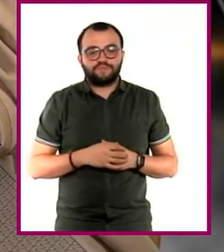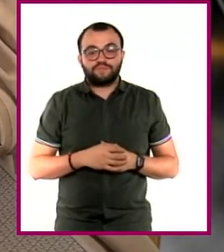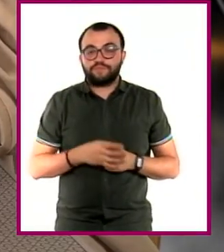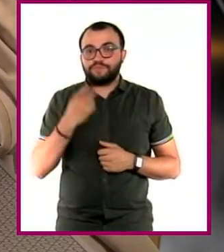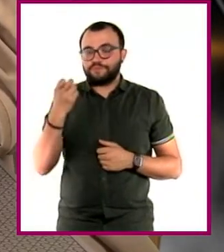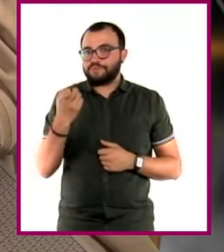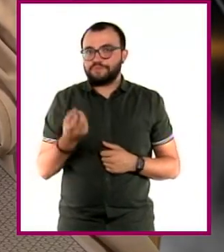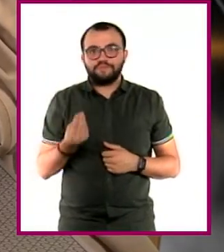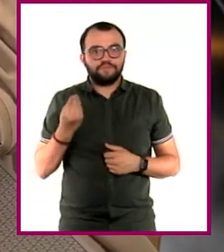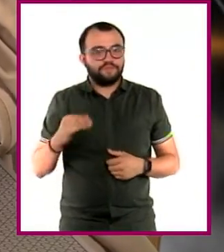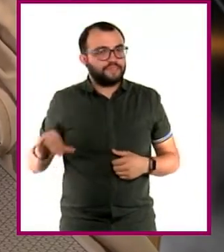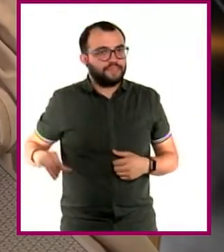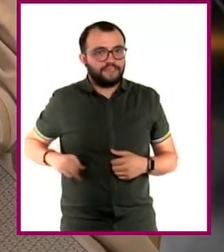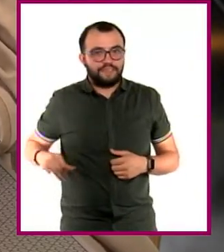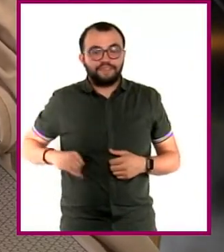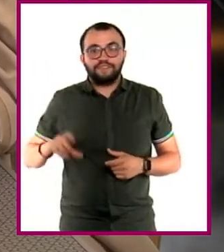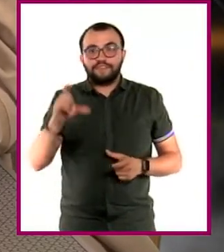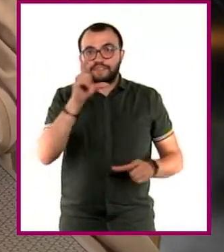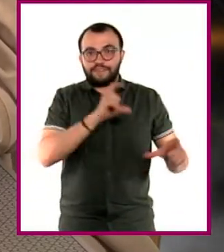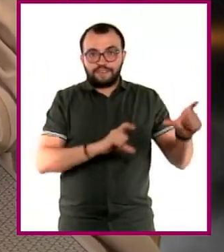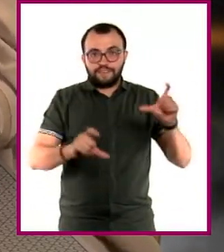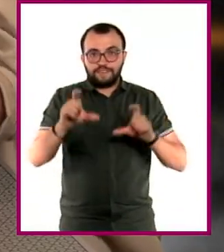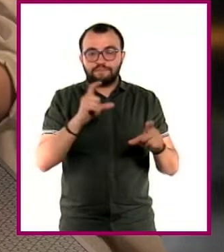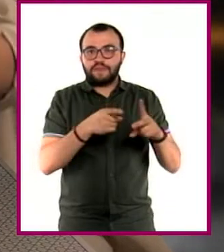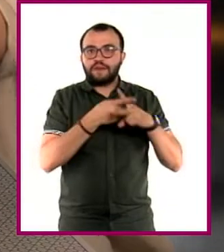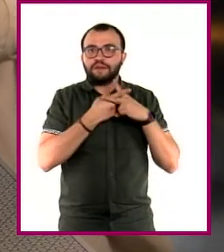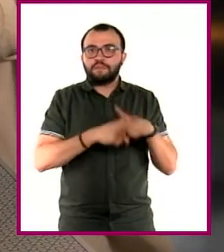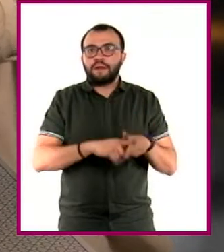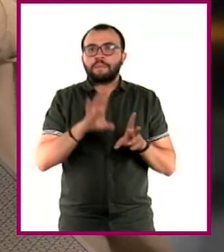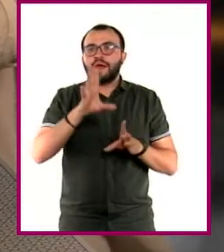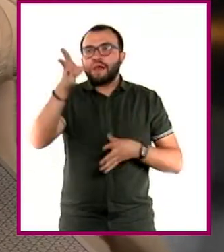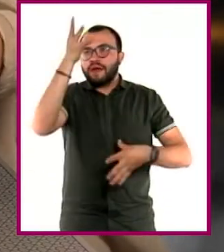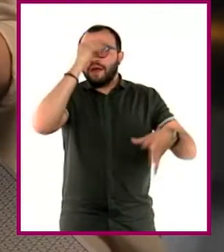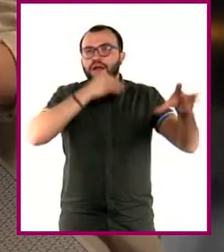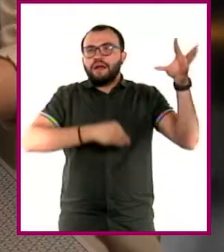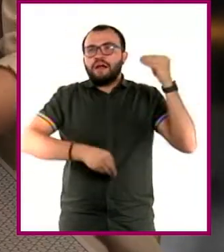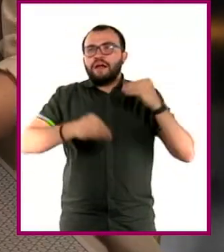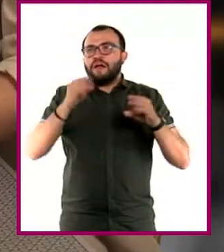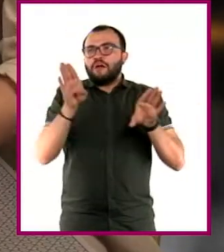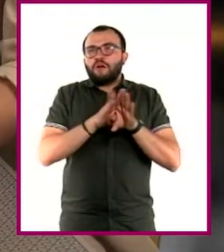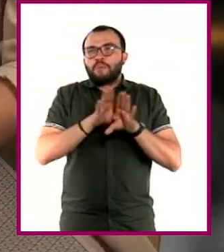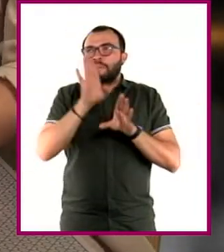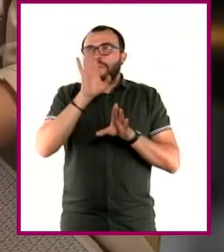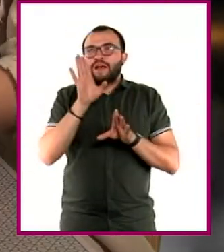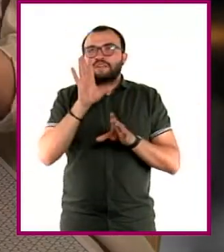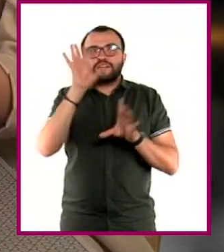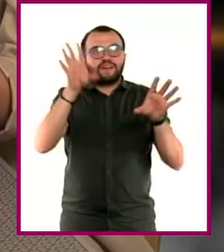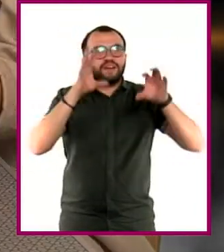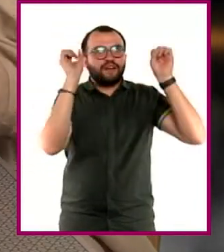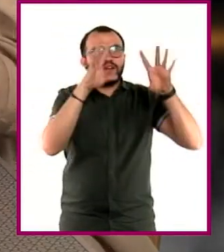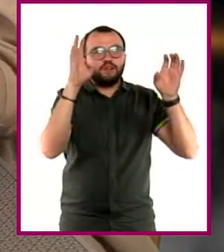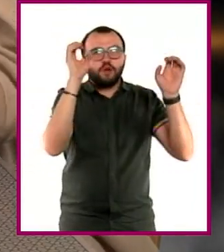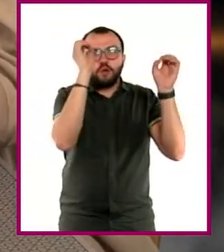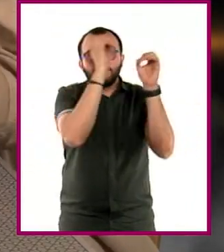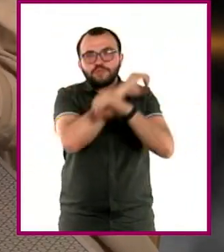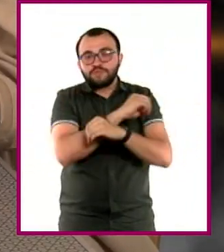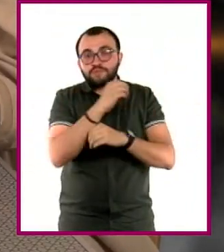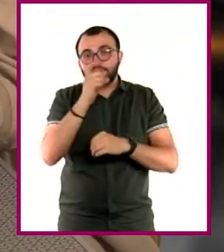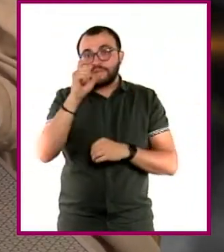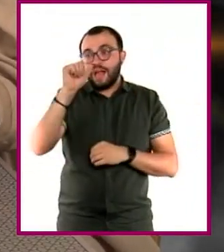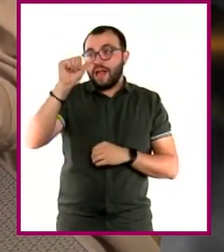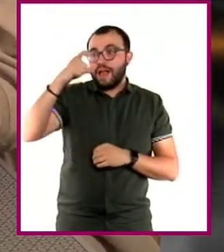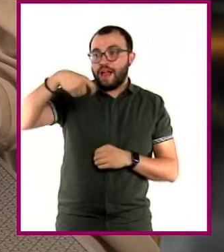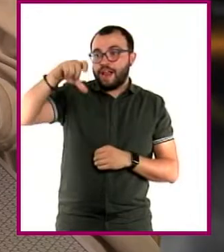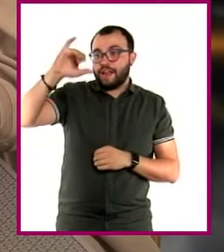Es muy interesante que la química empezara como una práctica un poco obscura, donde los alquimistas eran como